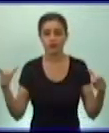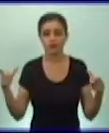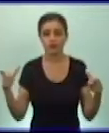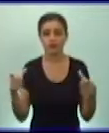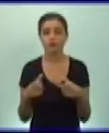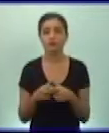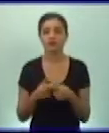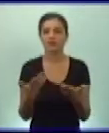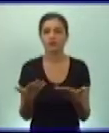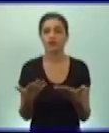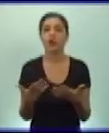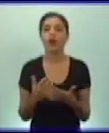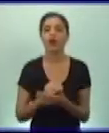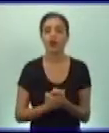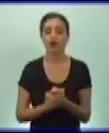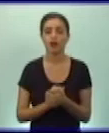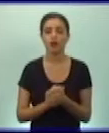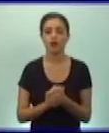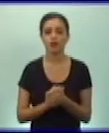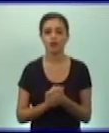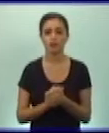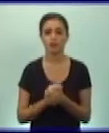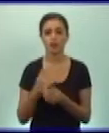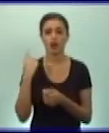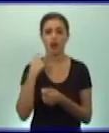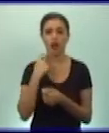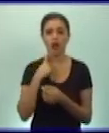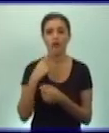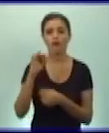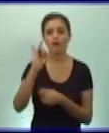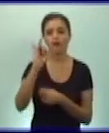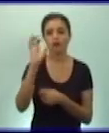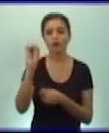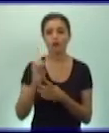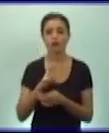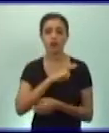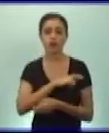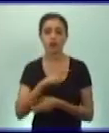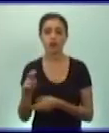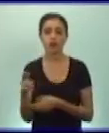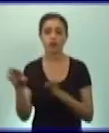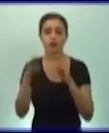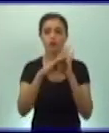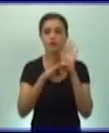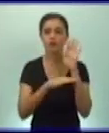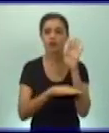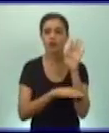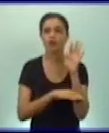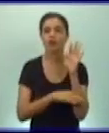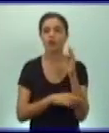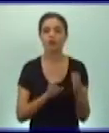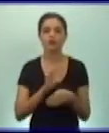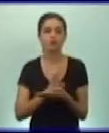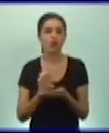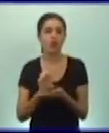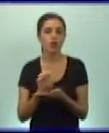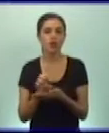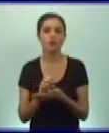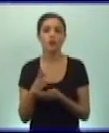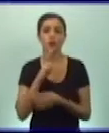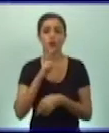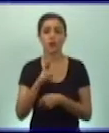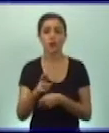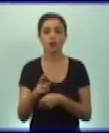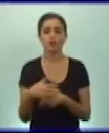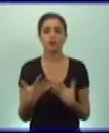como consecuencia que en los años 70 la revolución tomara un grupo de medidas educacionales para poder responder a la